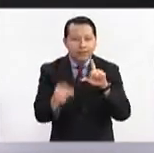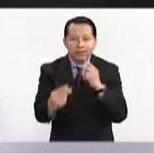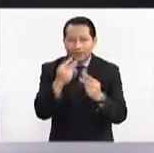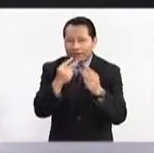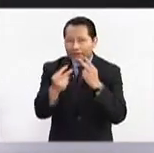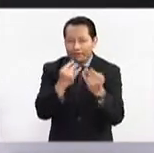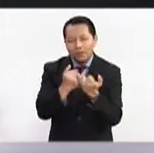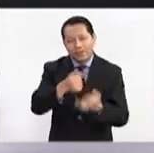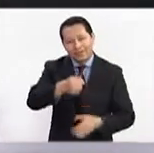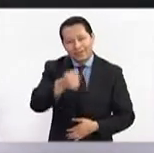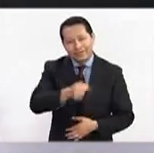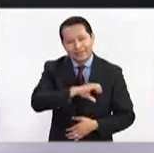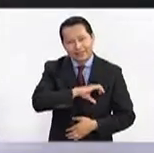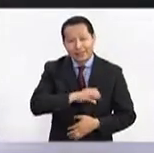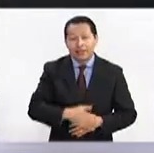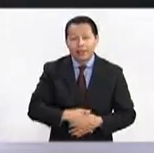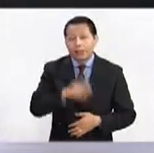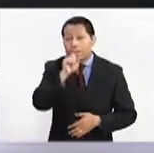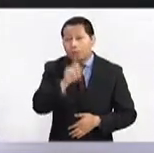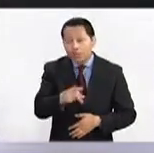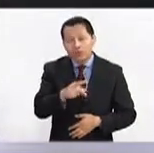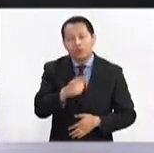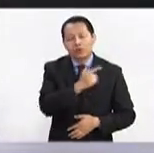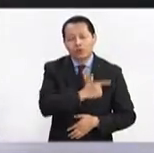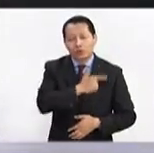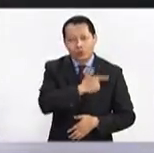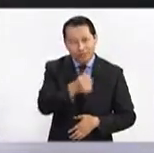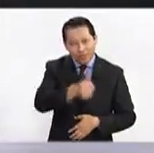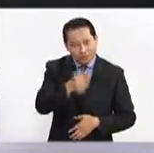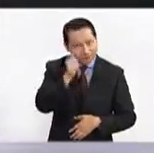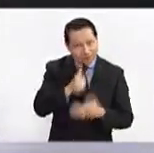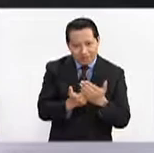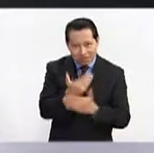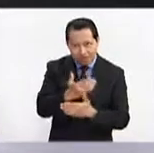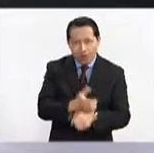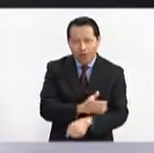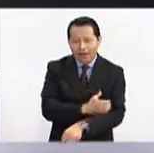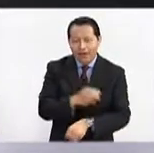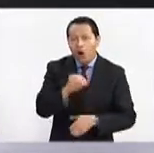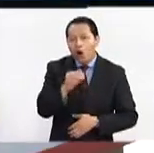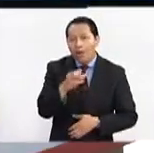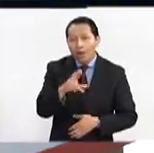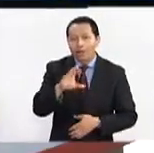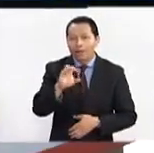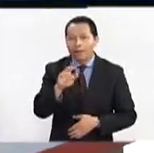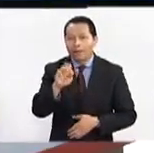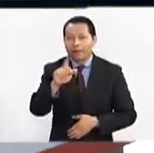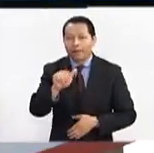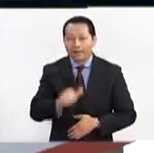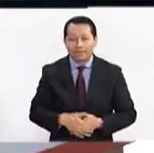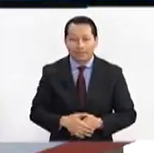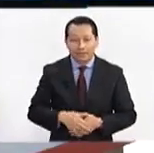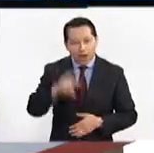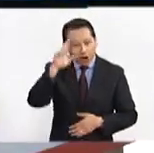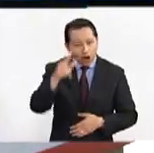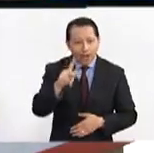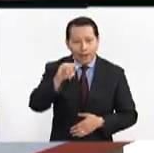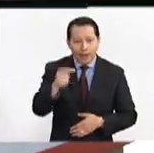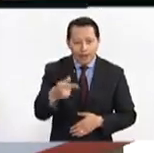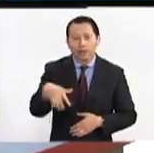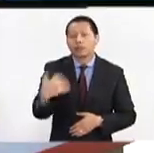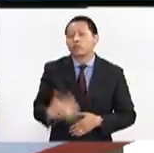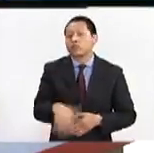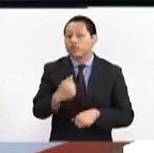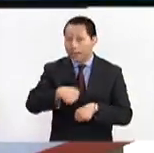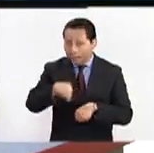el interior de la República Mexicana. Saludo con gusto, como cada mañana, a mi compañero Omar Cepeda. Omar. Hola Pati, ¿qué tal? Así es, vaya semana,